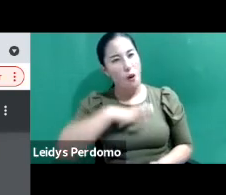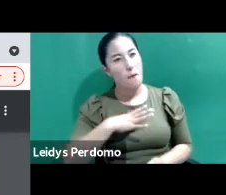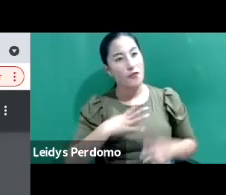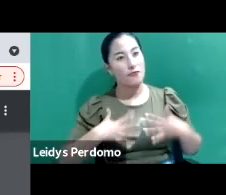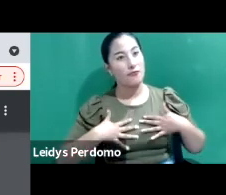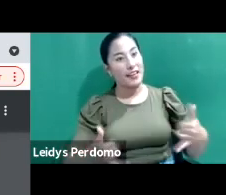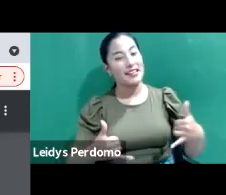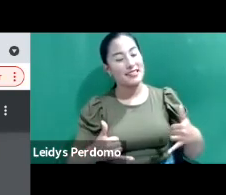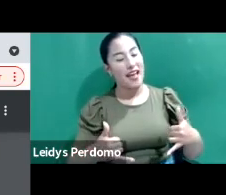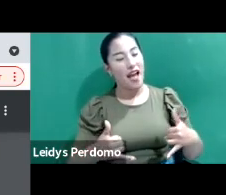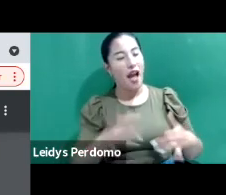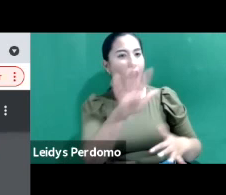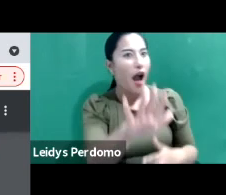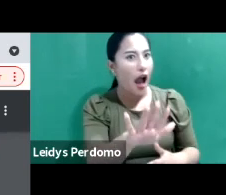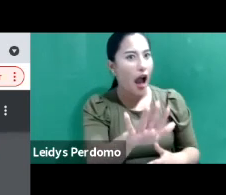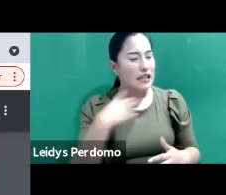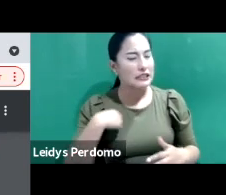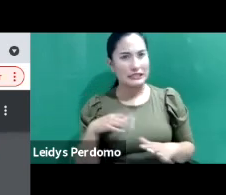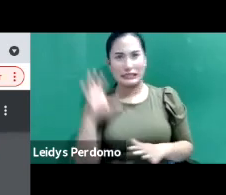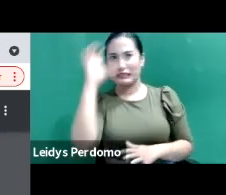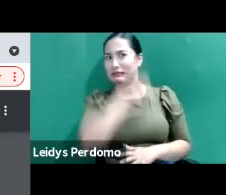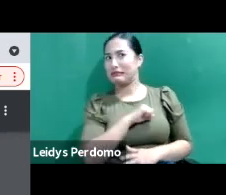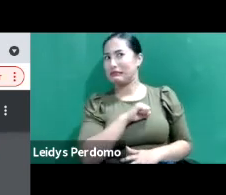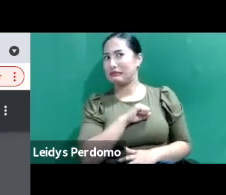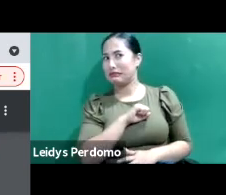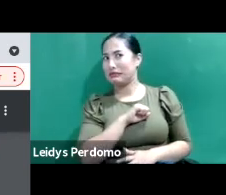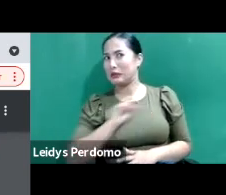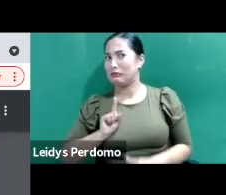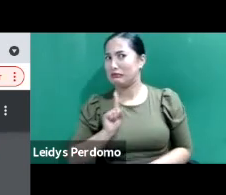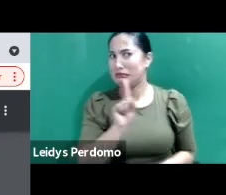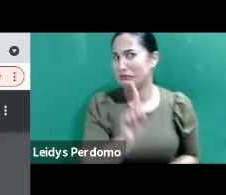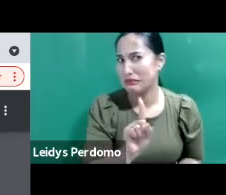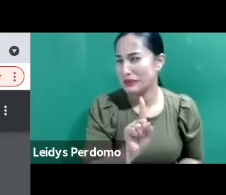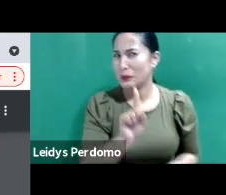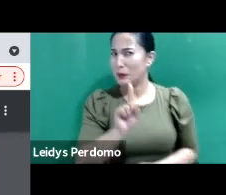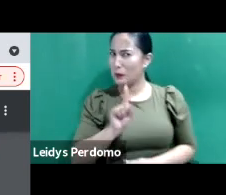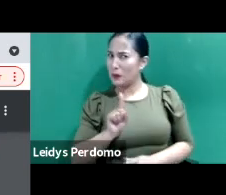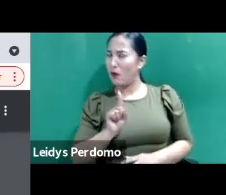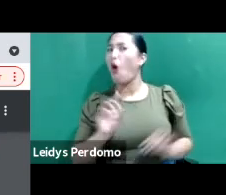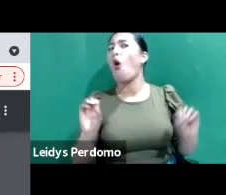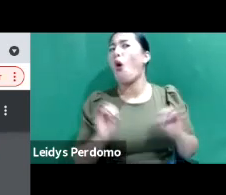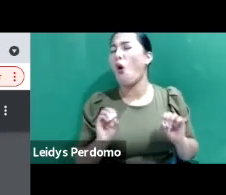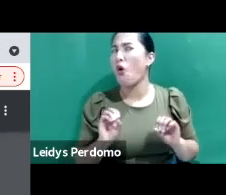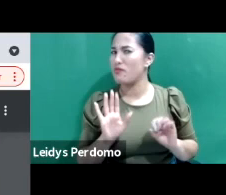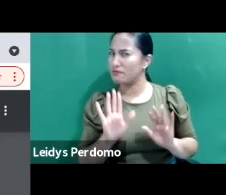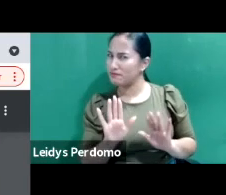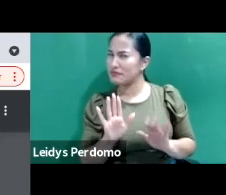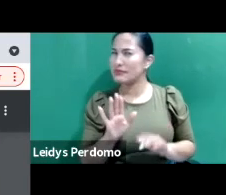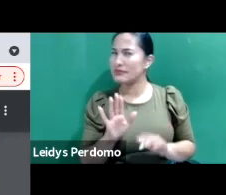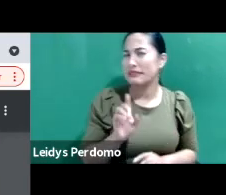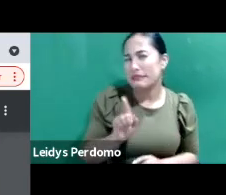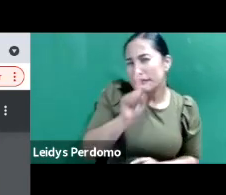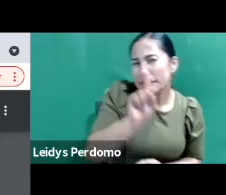no se va a acercar al otro y se va a tomar el tiempo o se va a acercar y le va a preguntar cómo te sientes, te veo como molesto,